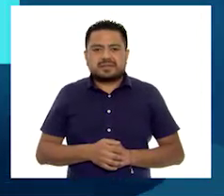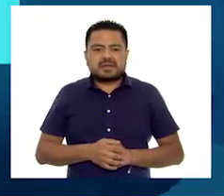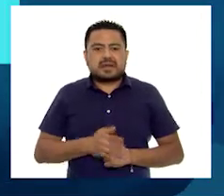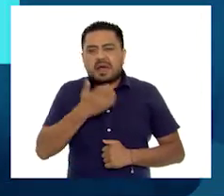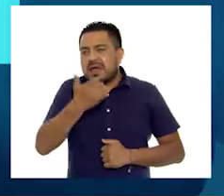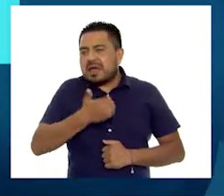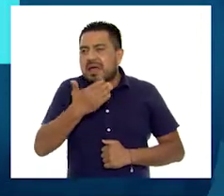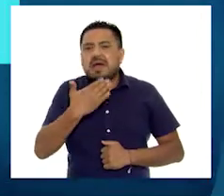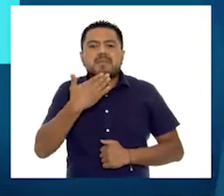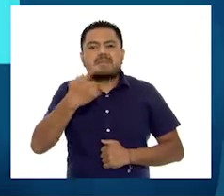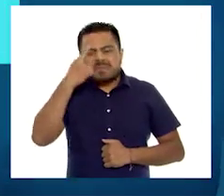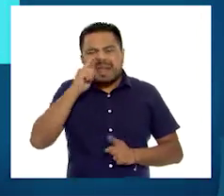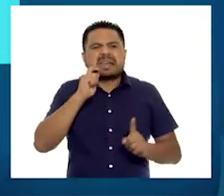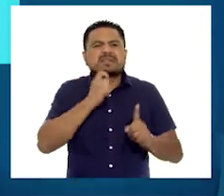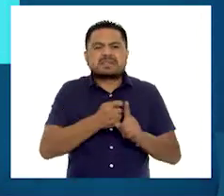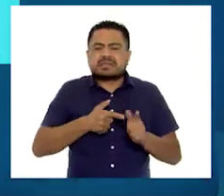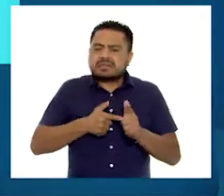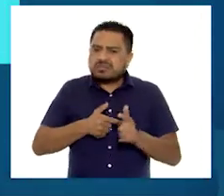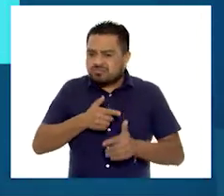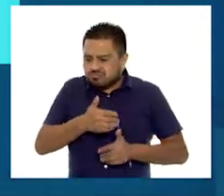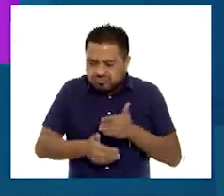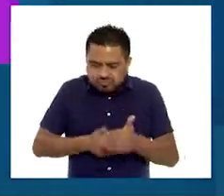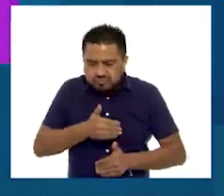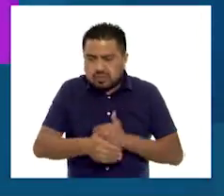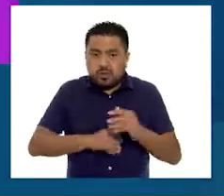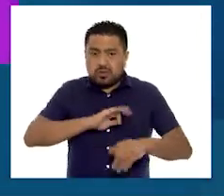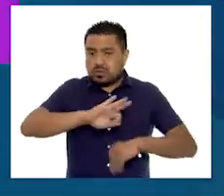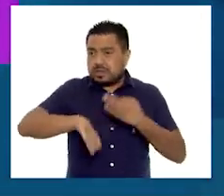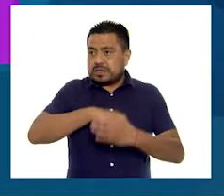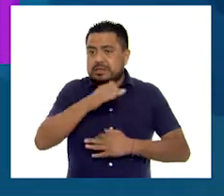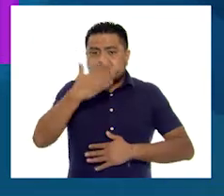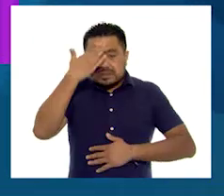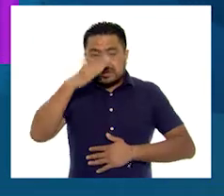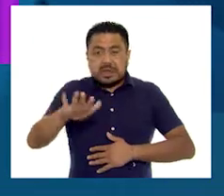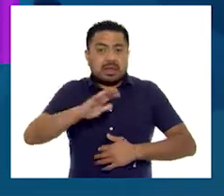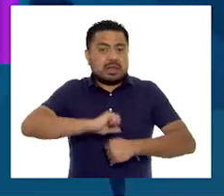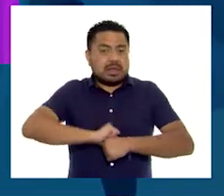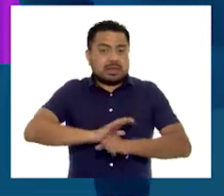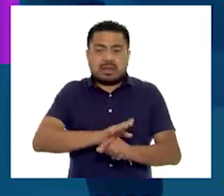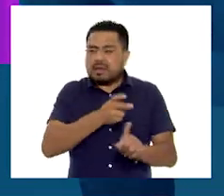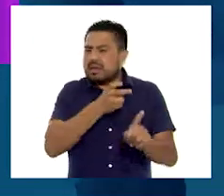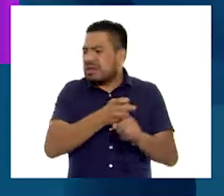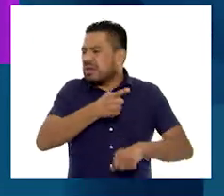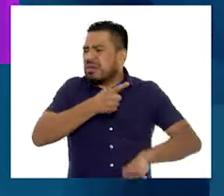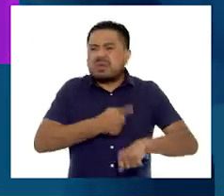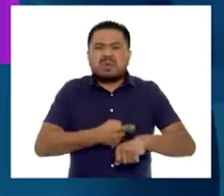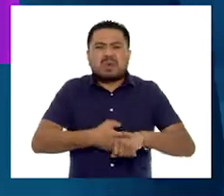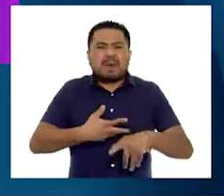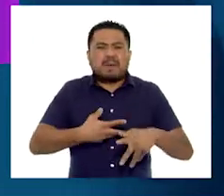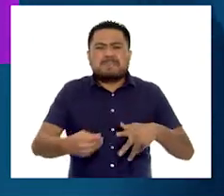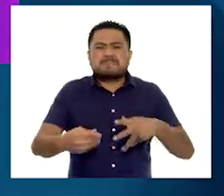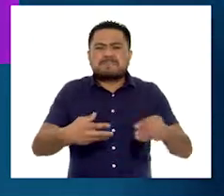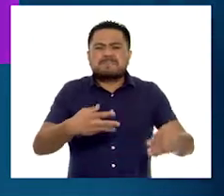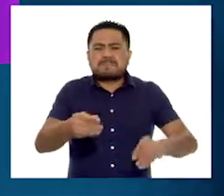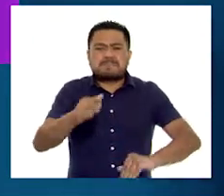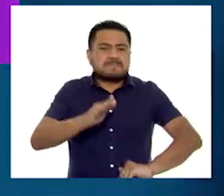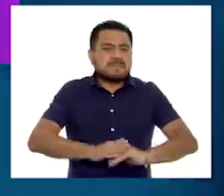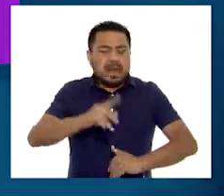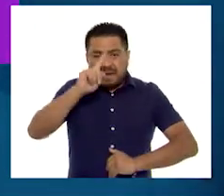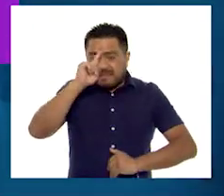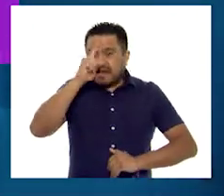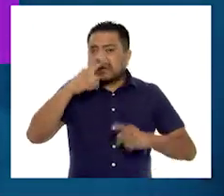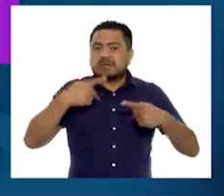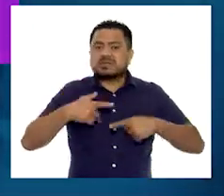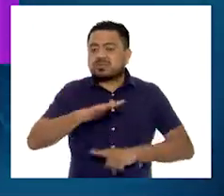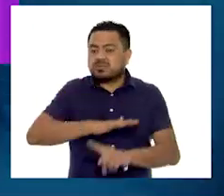Buenas prácticas para seguir adelante. Como todos sabemos, la COVID-19 es una enfermedad que se contagia muy fácilmente entre las